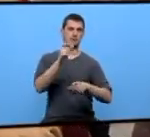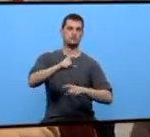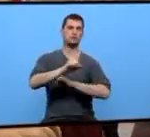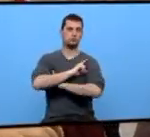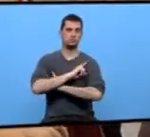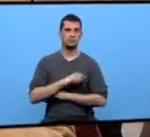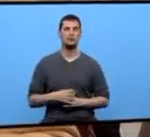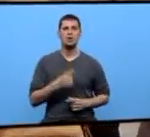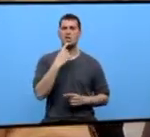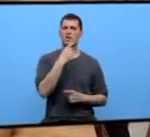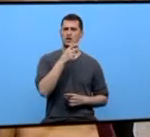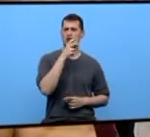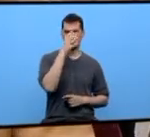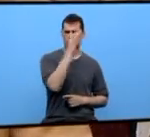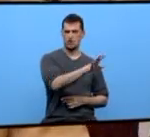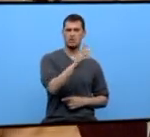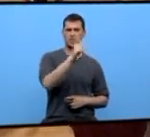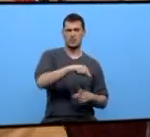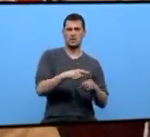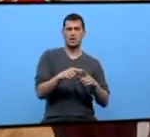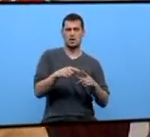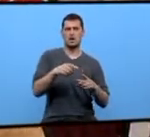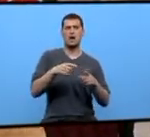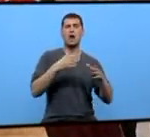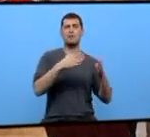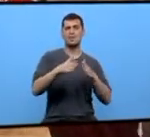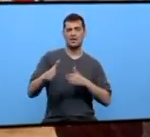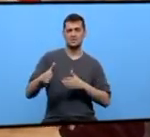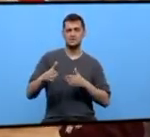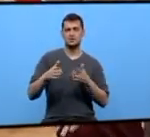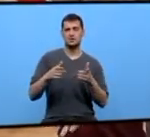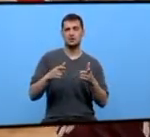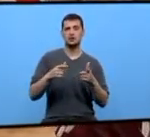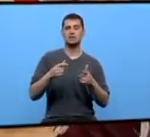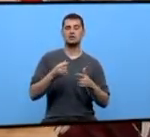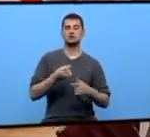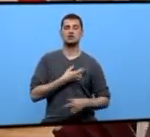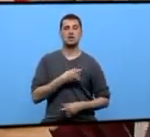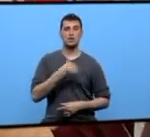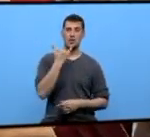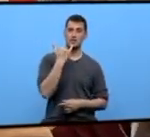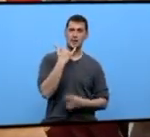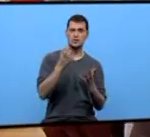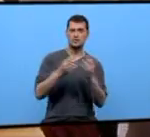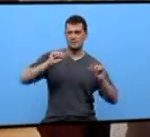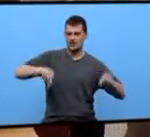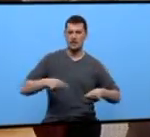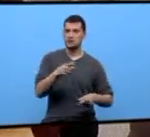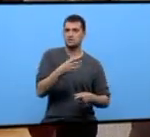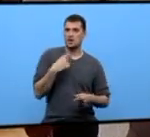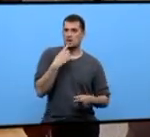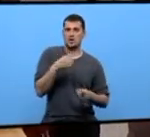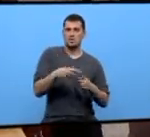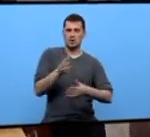a recente firma e publicación do convenio de grandes almacenes, firmados por sindicatos amarelos, FETICO e FASGA, que supoñen un